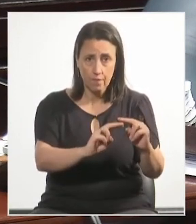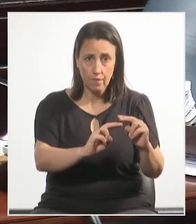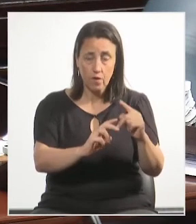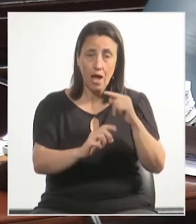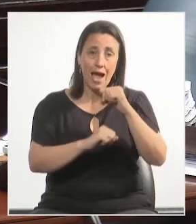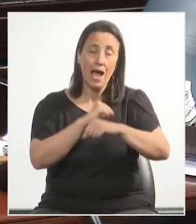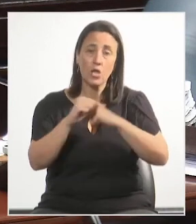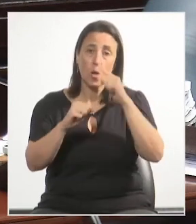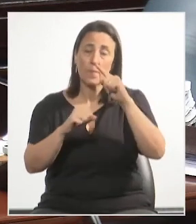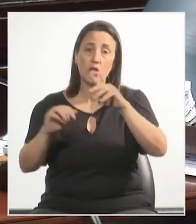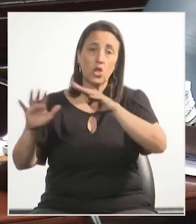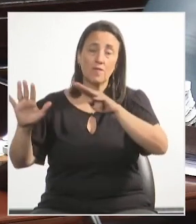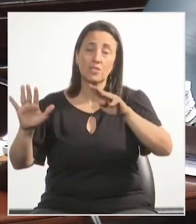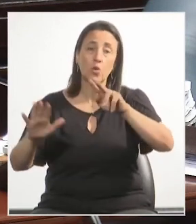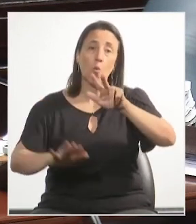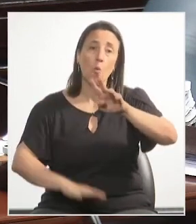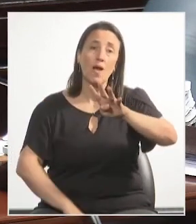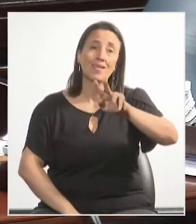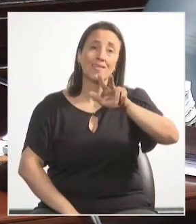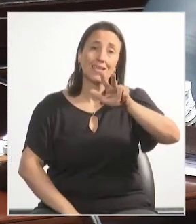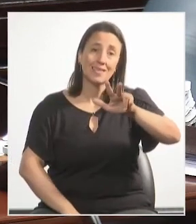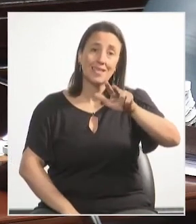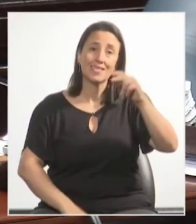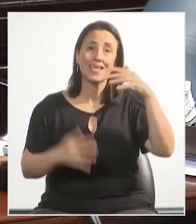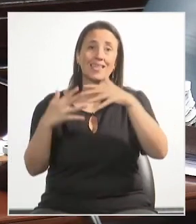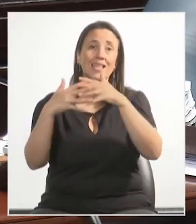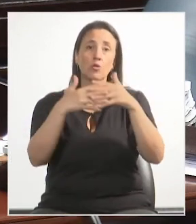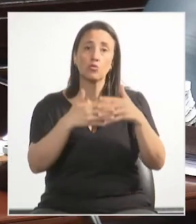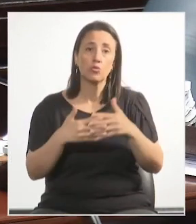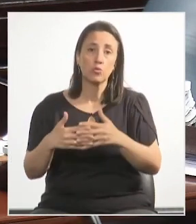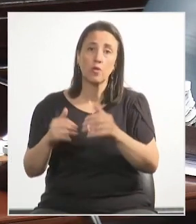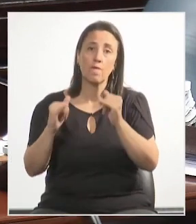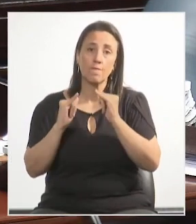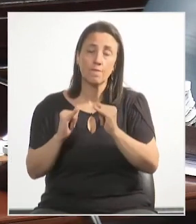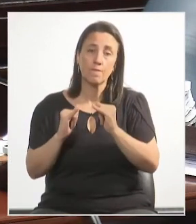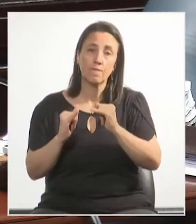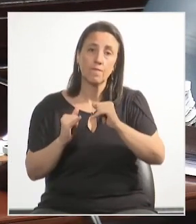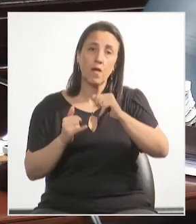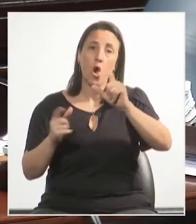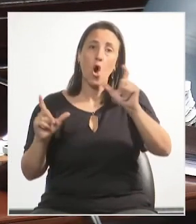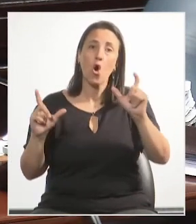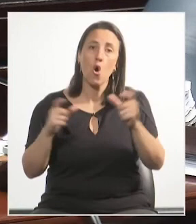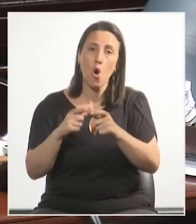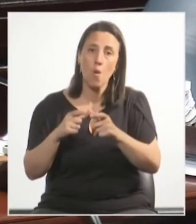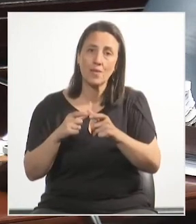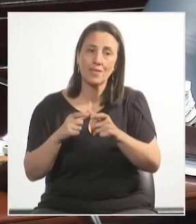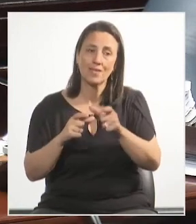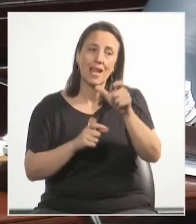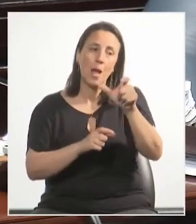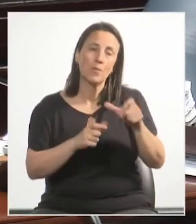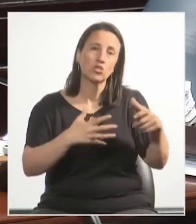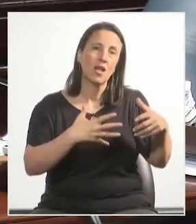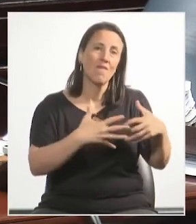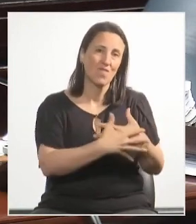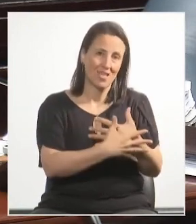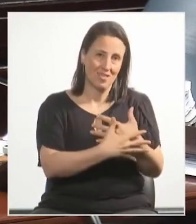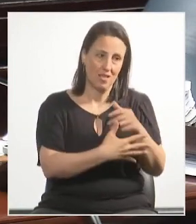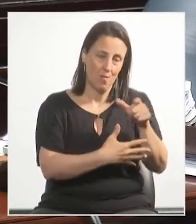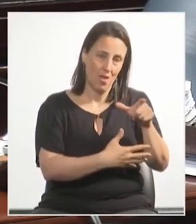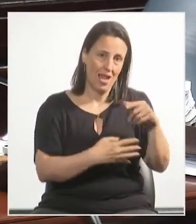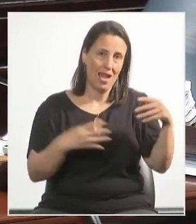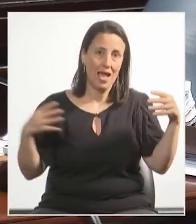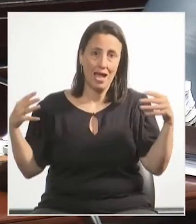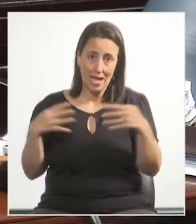en 1943 Estados Unidos estableció un comité para las víctimas de la guerra.